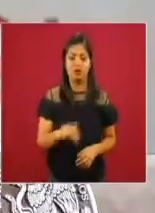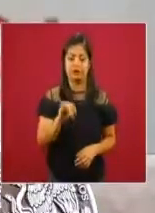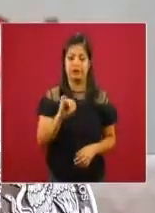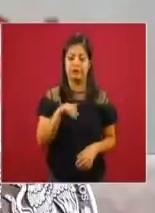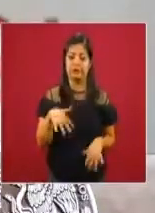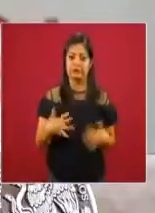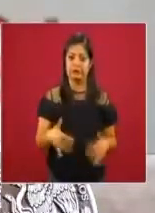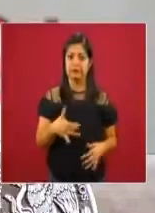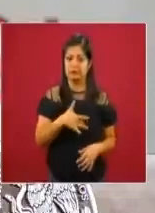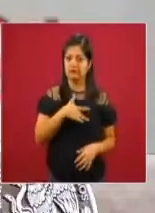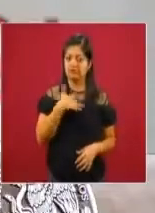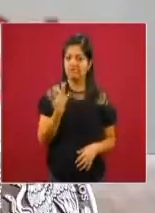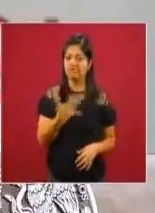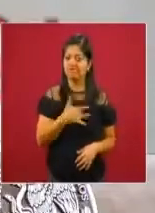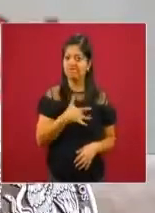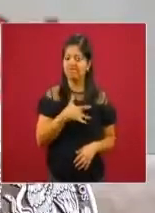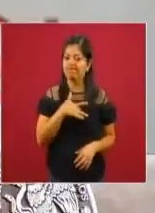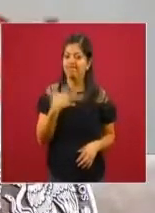acuerdo nacional